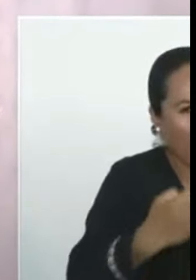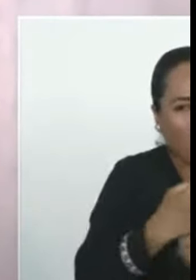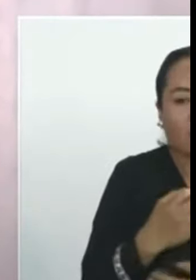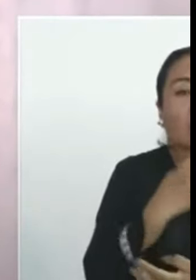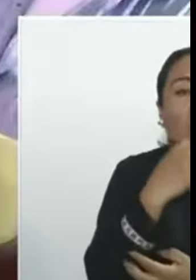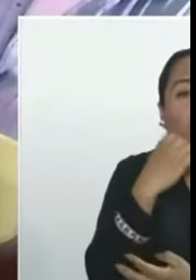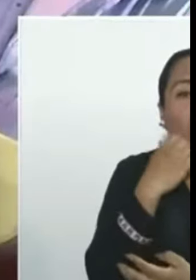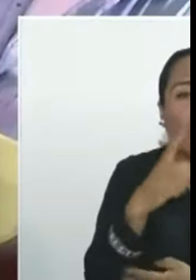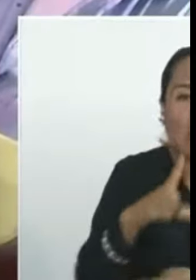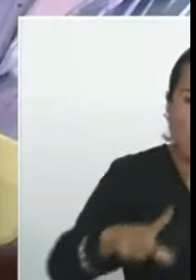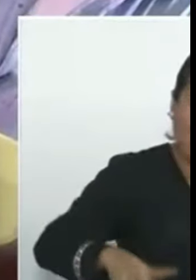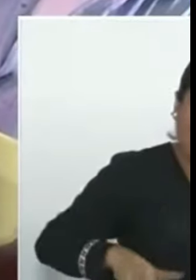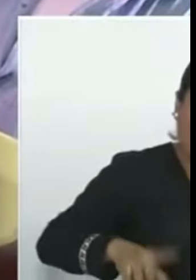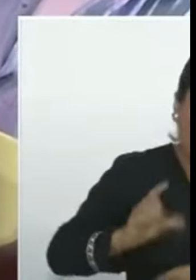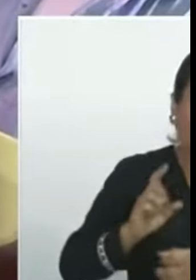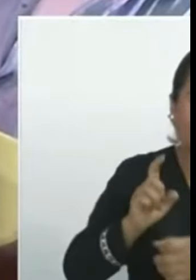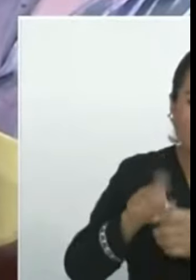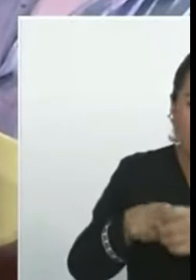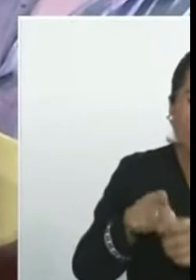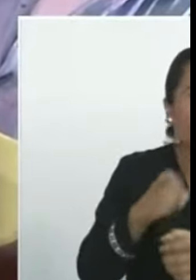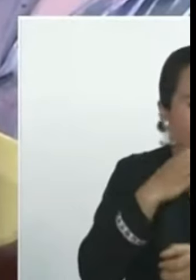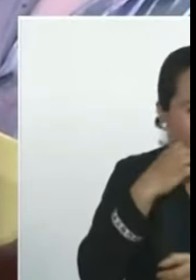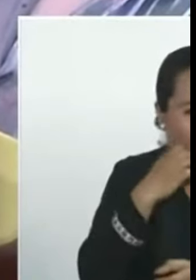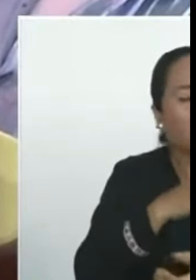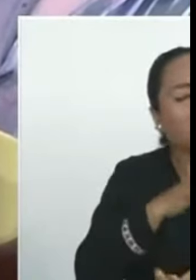escuelas públicas.